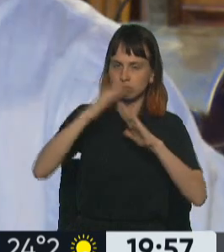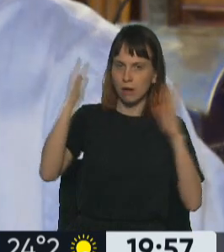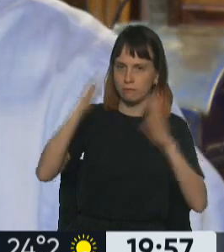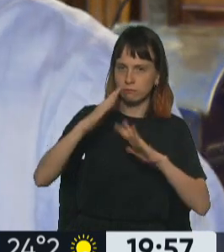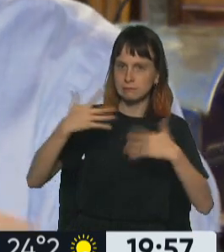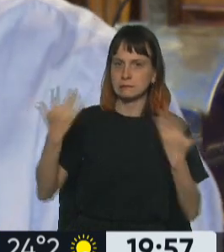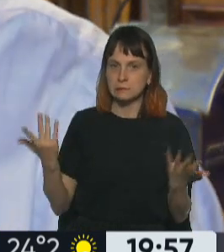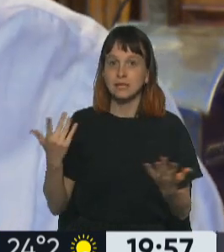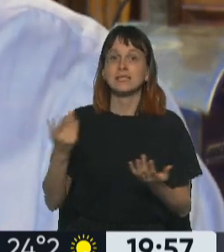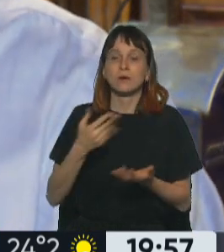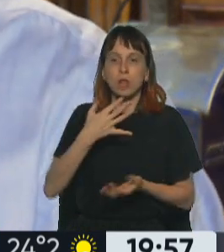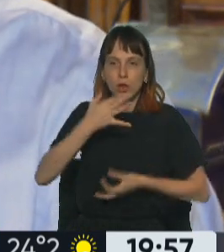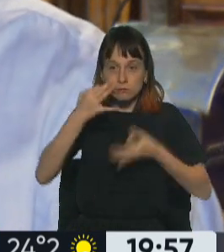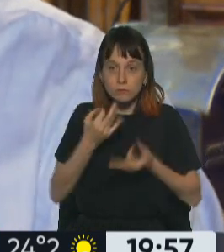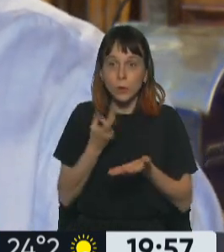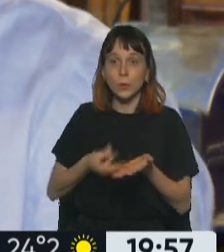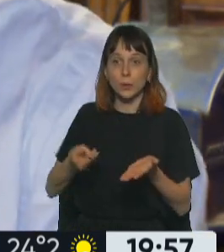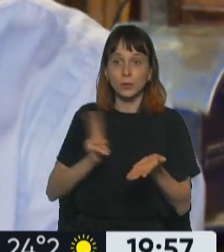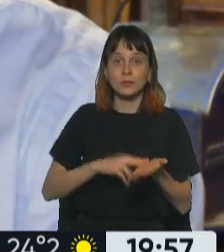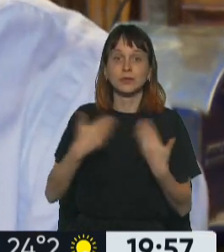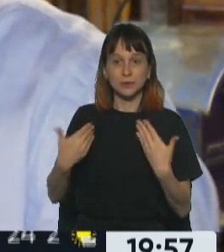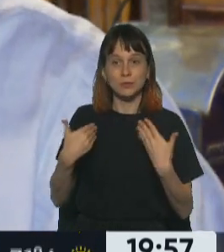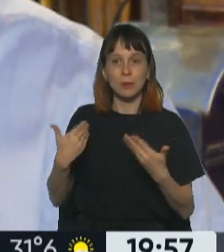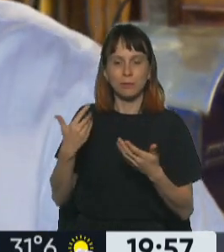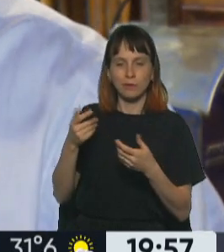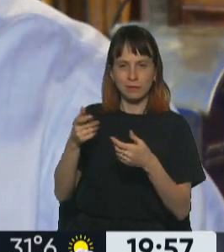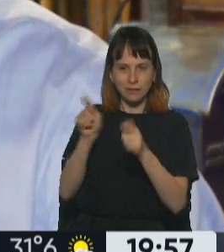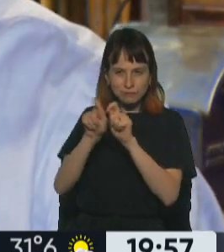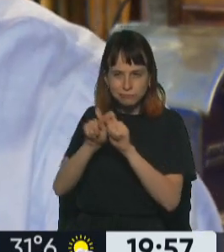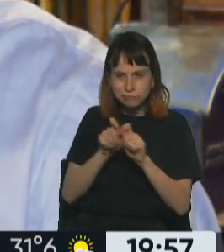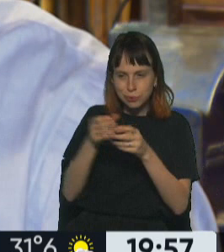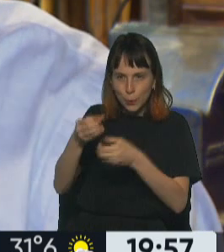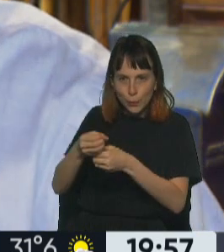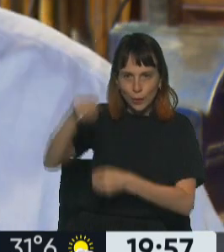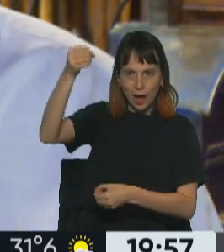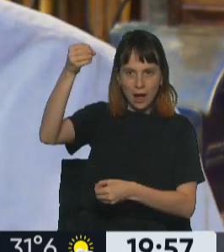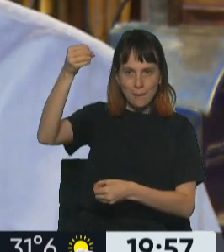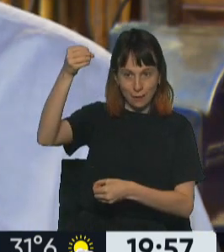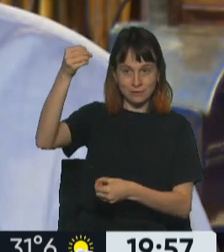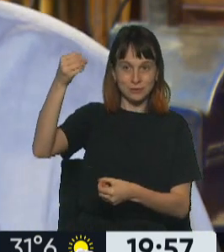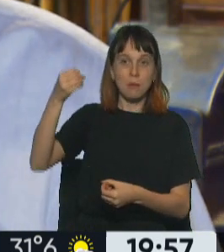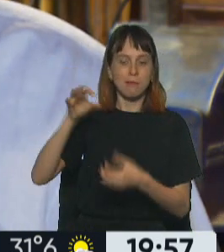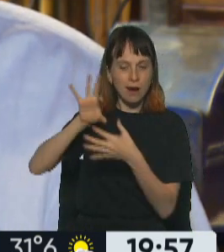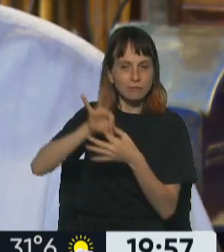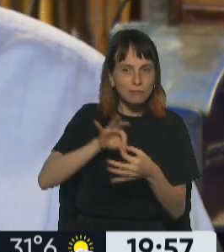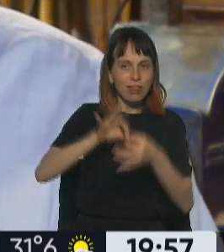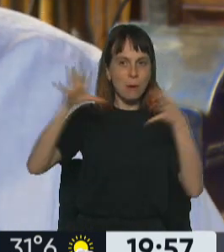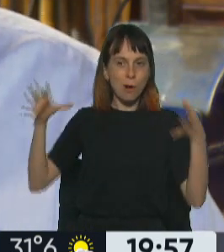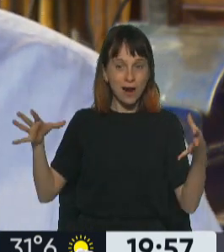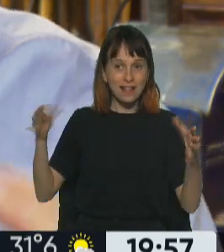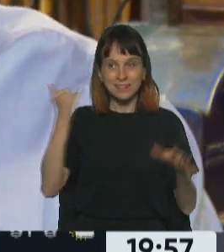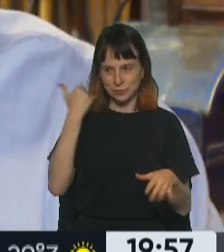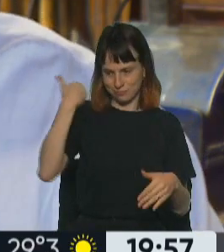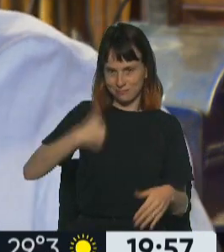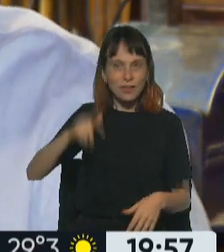cuando pude votar, cuando pude hacer el bastón de la democracia, yo ya tenía 40 años. Así que esto,